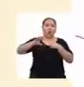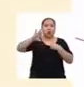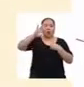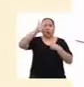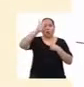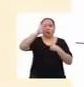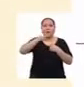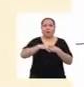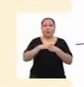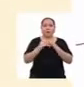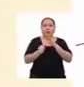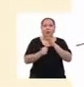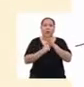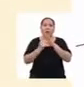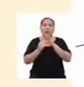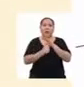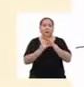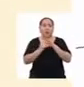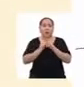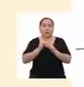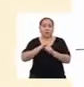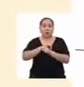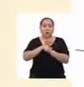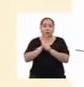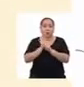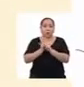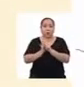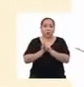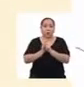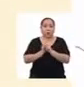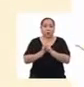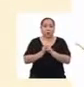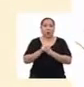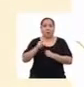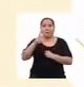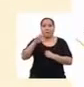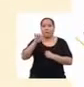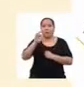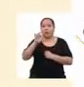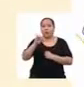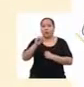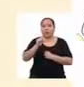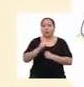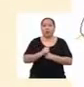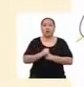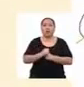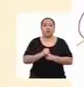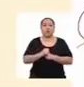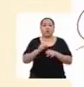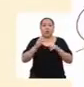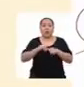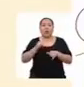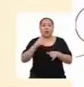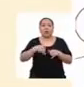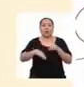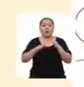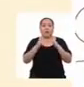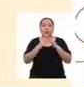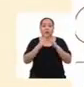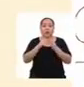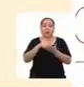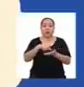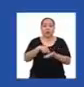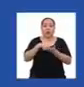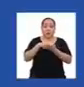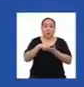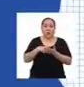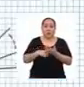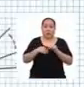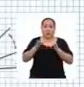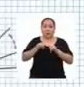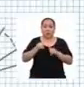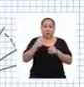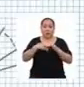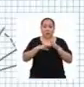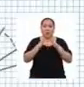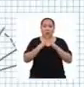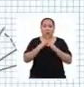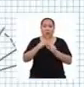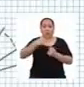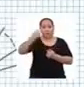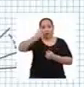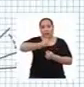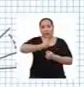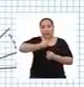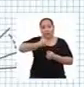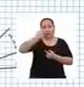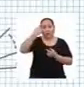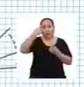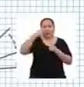aislamiento, COVID-19, virus, cuarentena obligatoria, cuarentena voluntaria. Creo que es